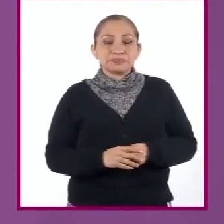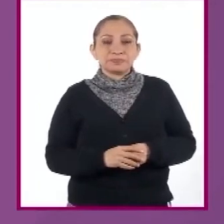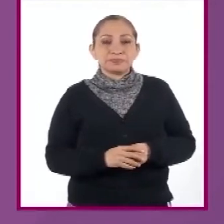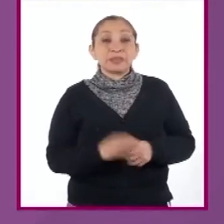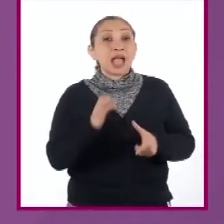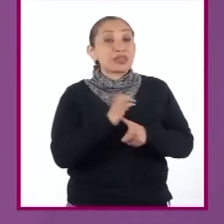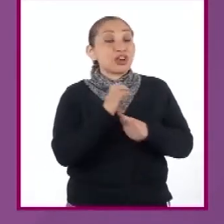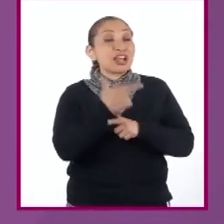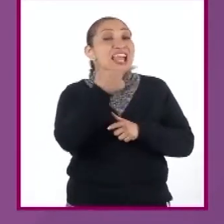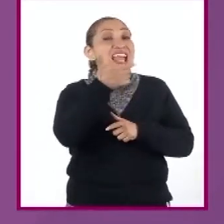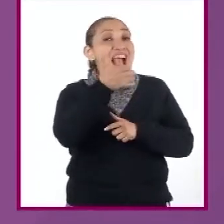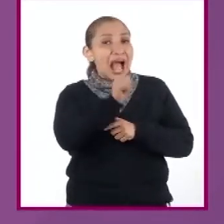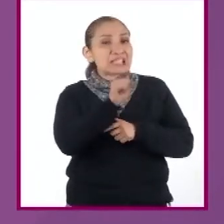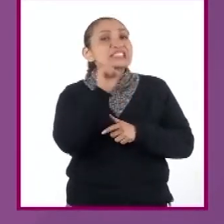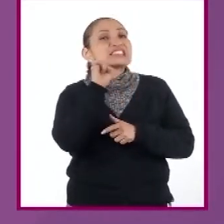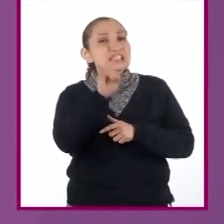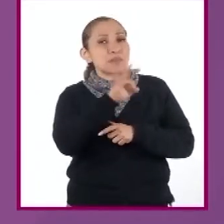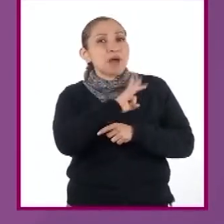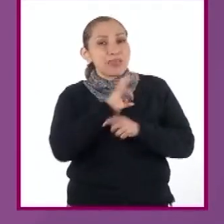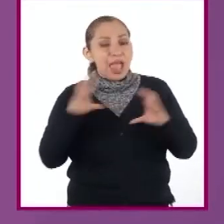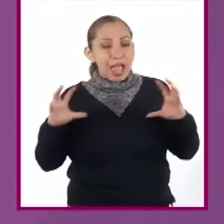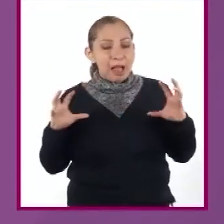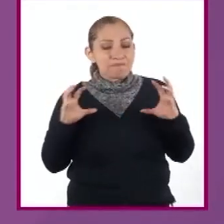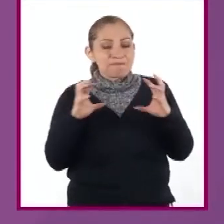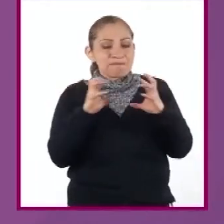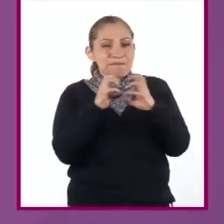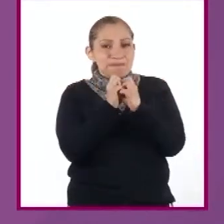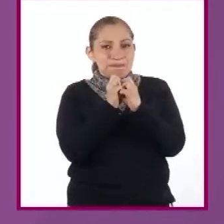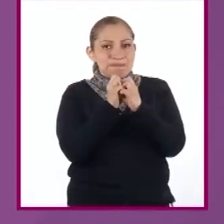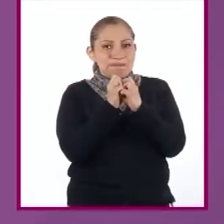Así que los gases sí se pueden comprimir.